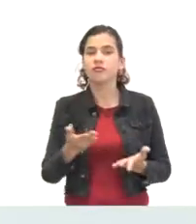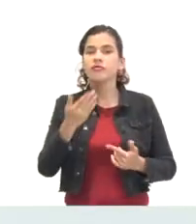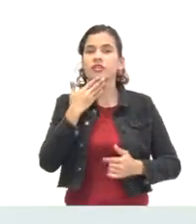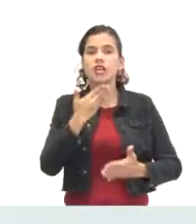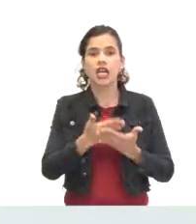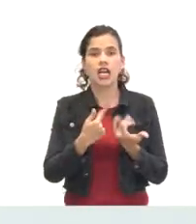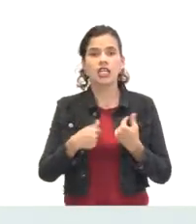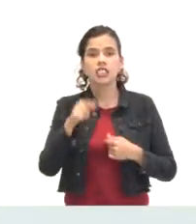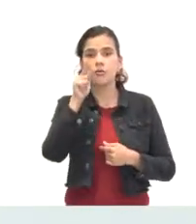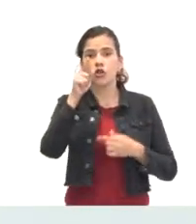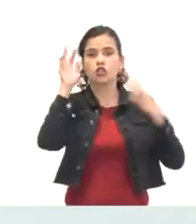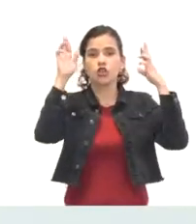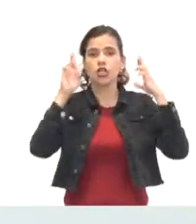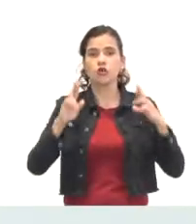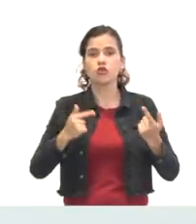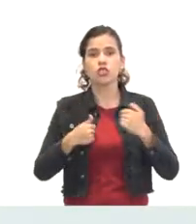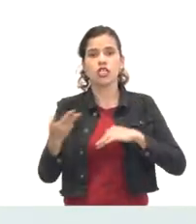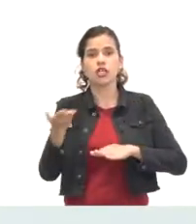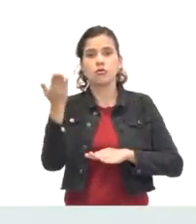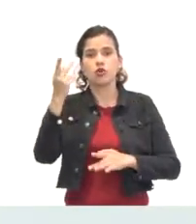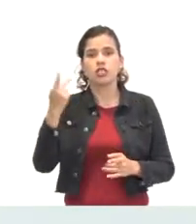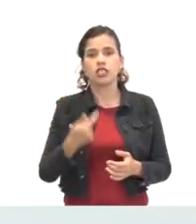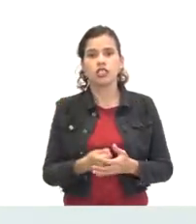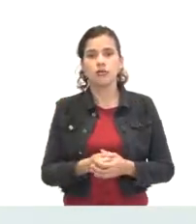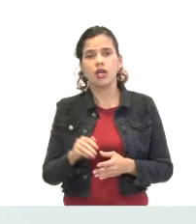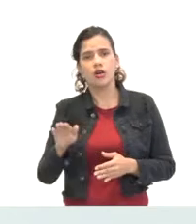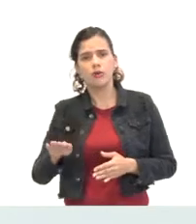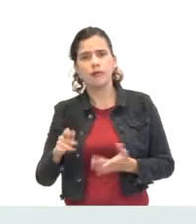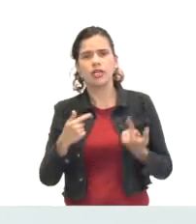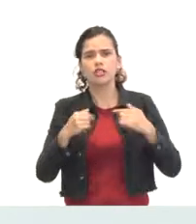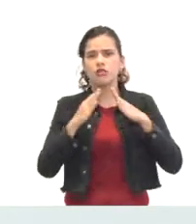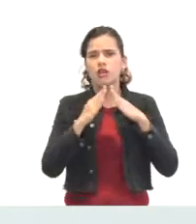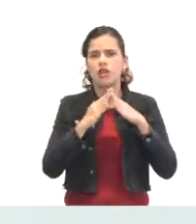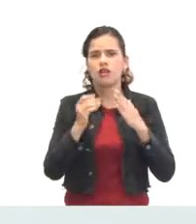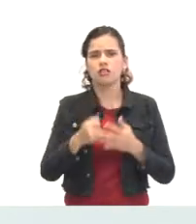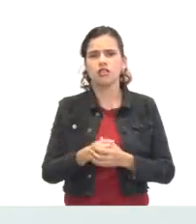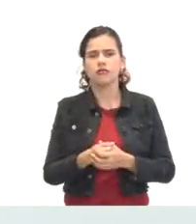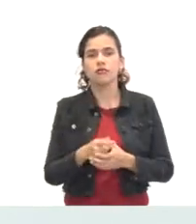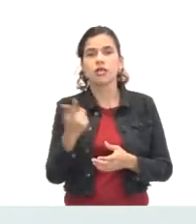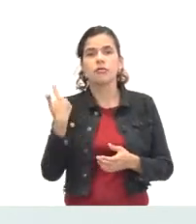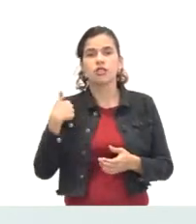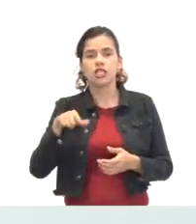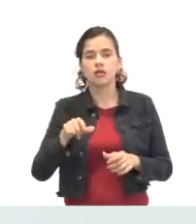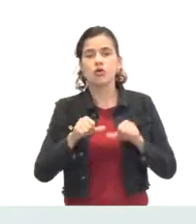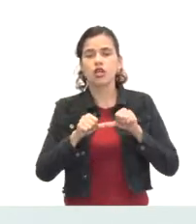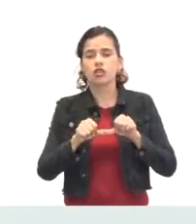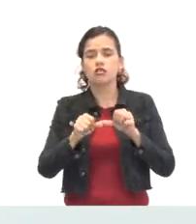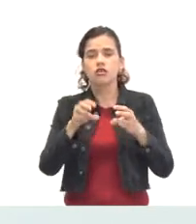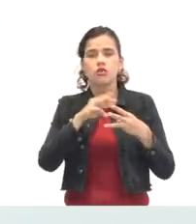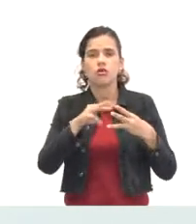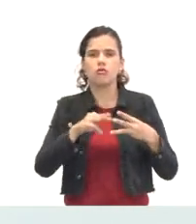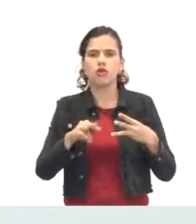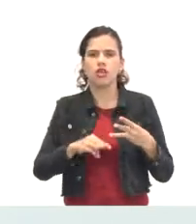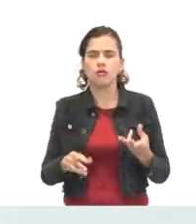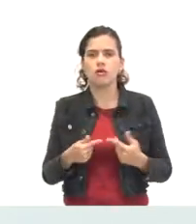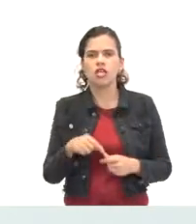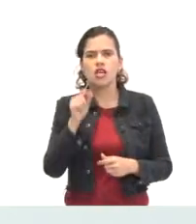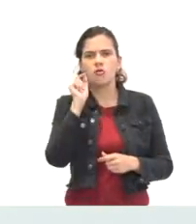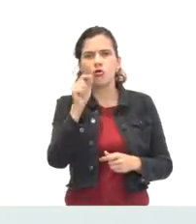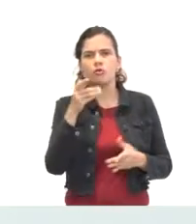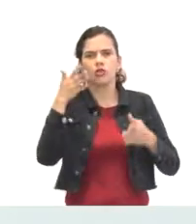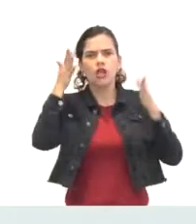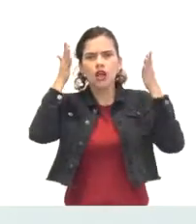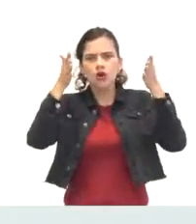Muchas gracias por esos recursos tan importantes para los más pequeñitos de la casa, pero debemos continuar con nuestro programa. Y ahora es el turno de